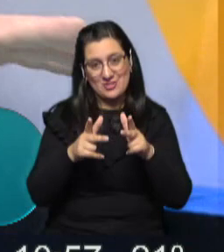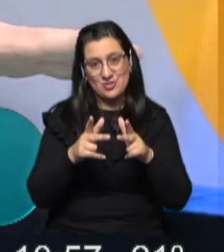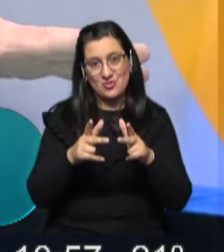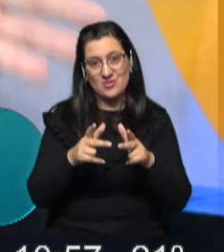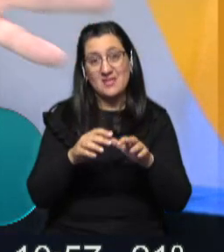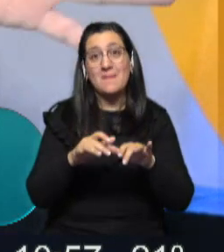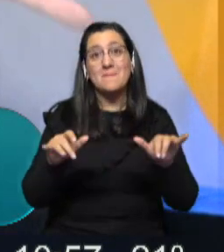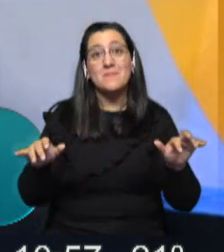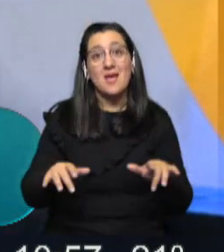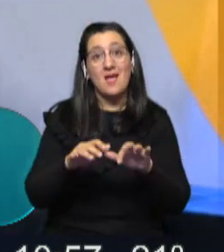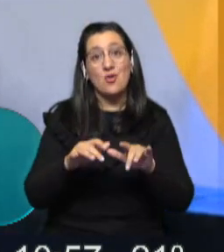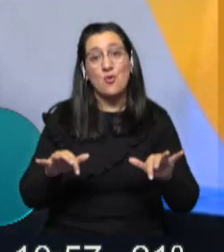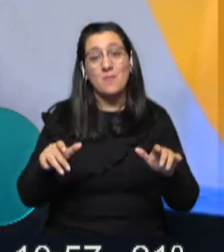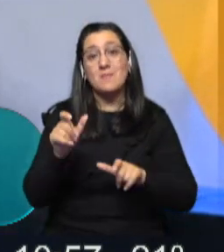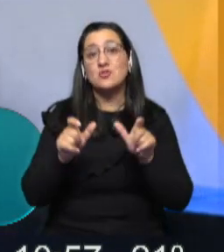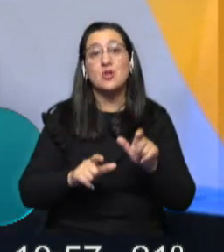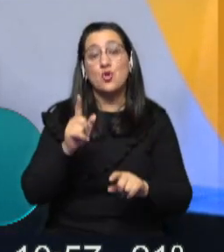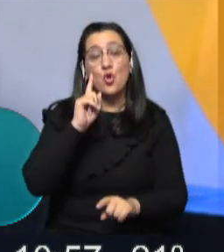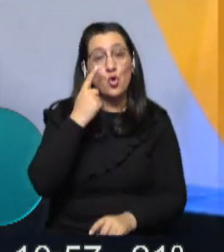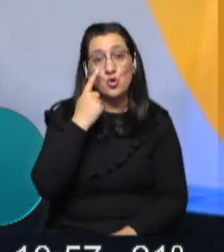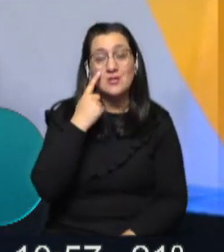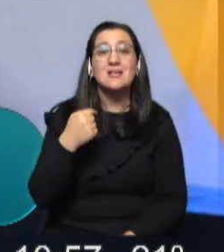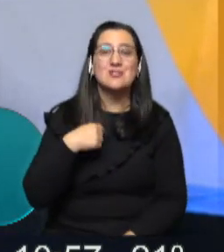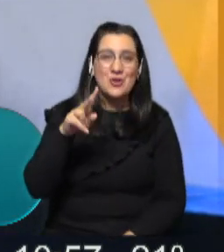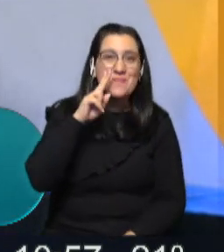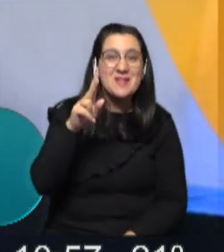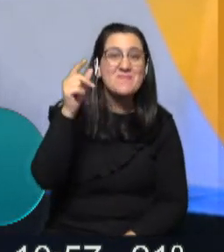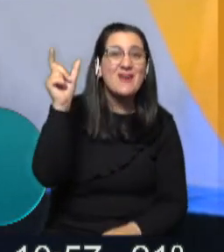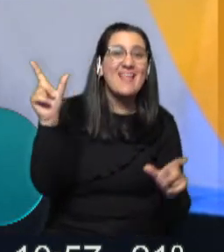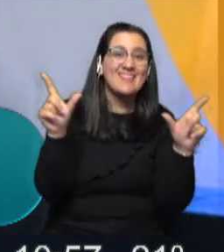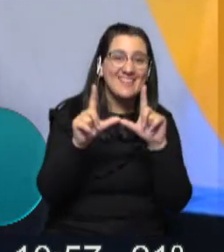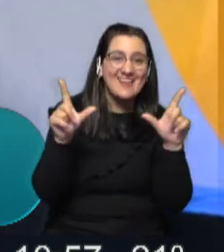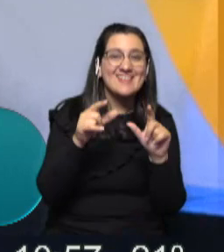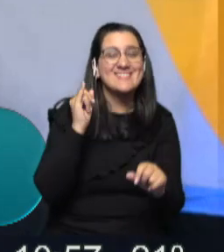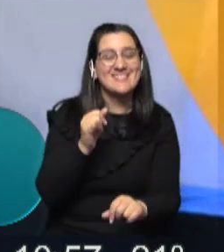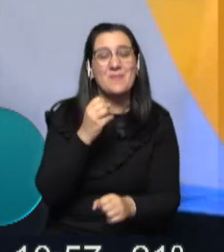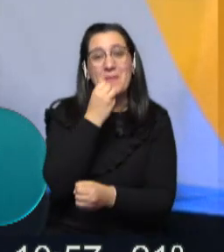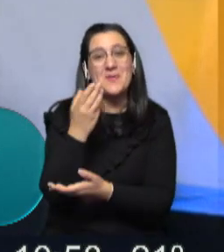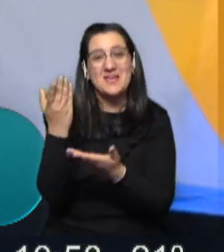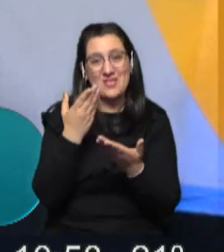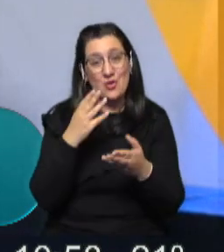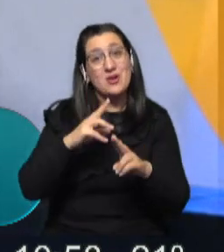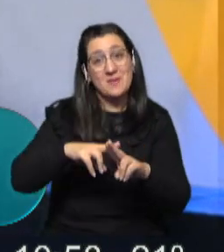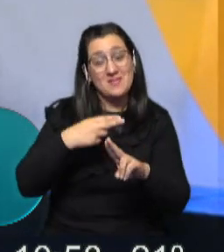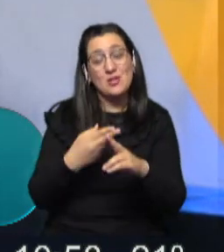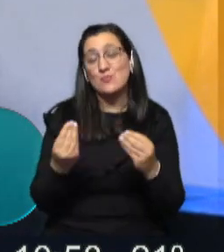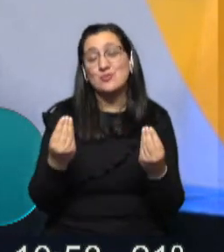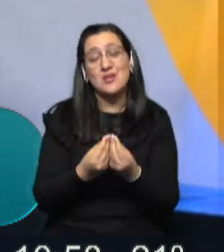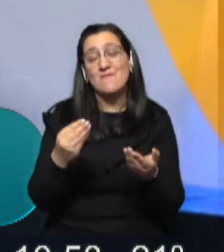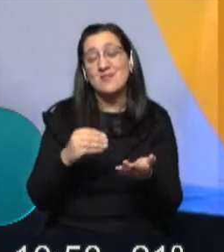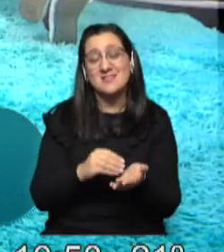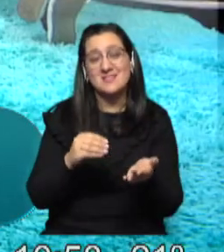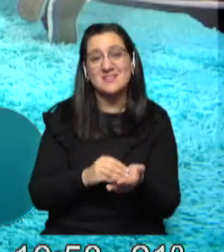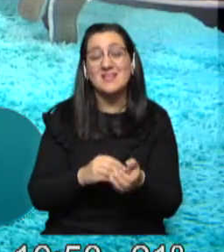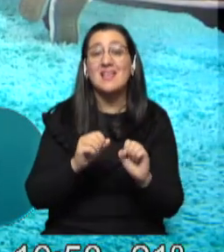pero no lo había visto la yo gente. Yo lo miraba todavía por televisión. Exacto. Bien, la verdad, bienvenido también. Repetilo muchas veces. ¿Cómo viene